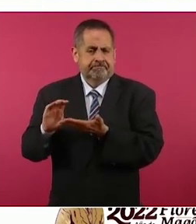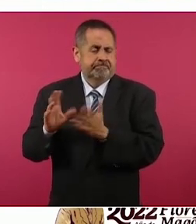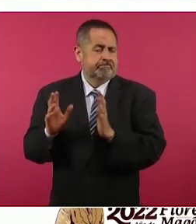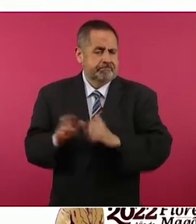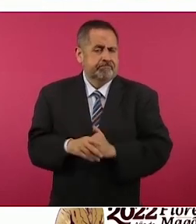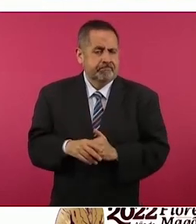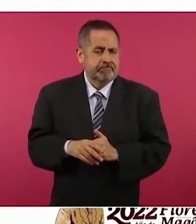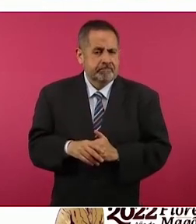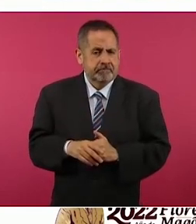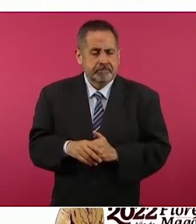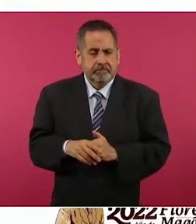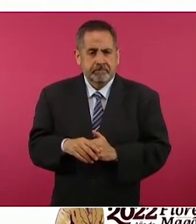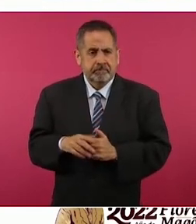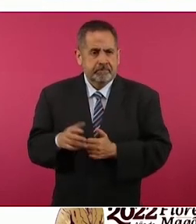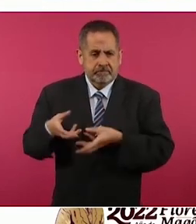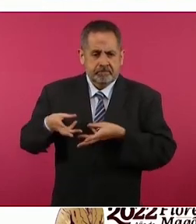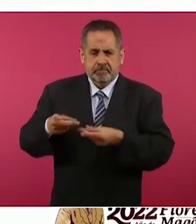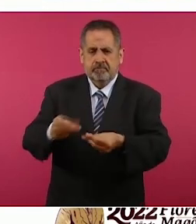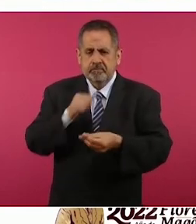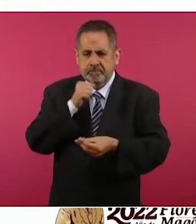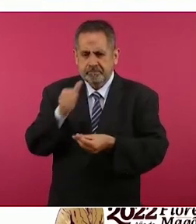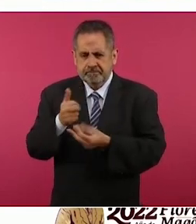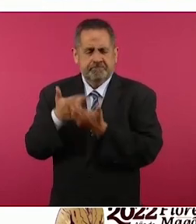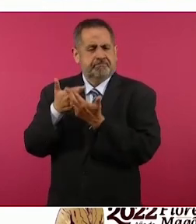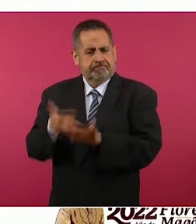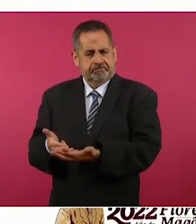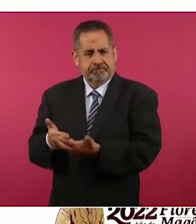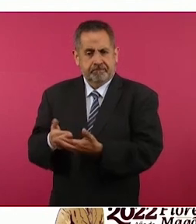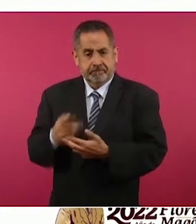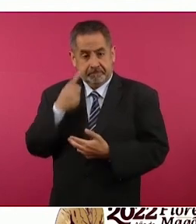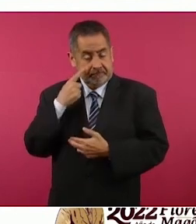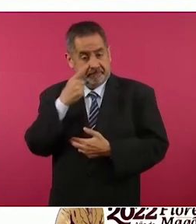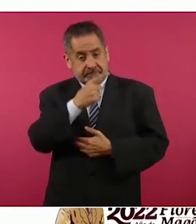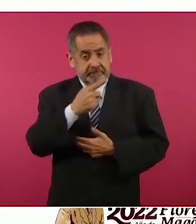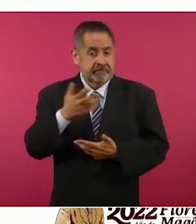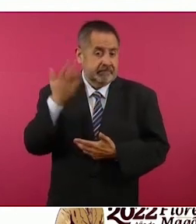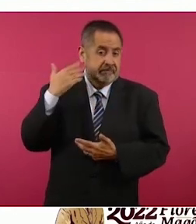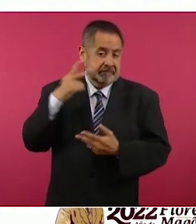es lo que estimamos de ahorro. Así lo encontramos.